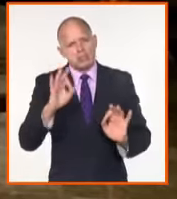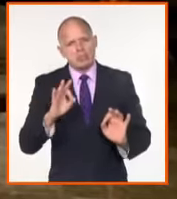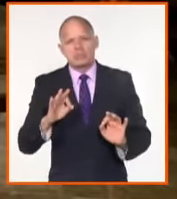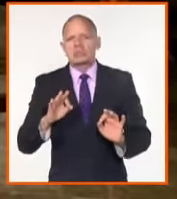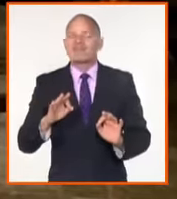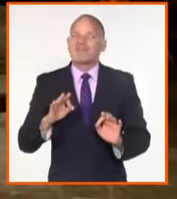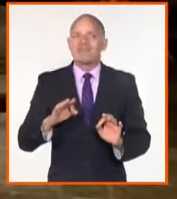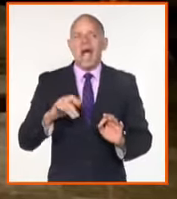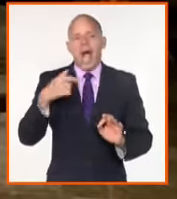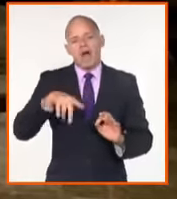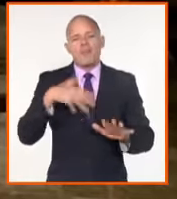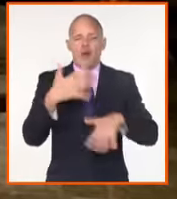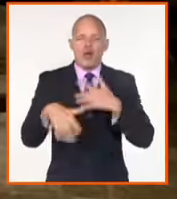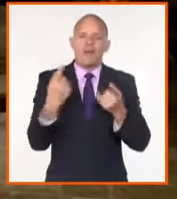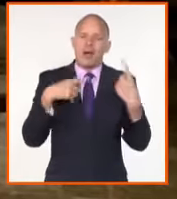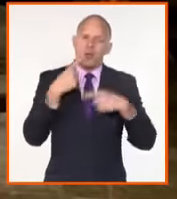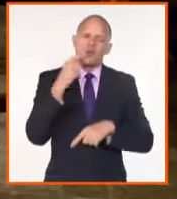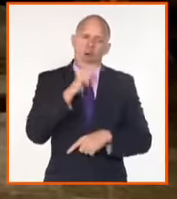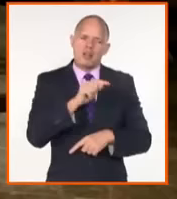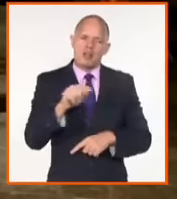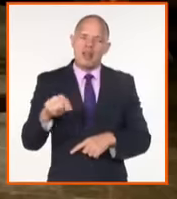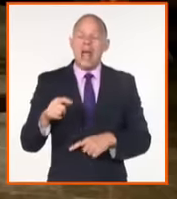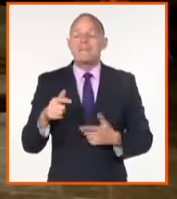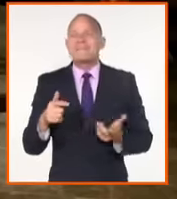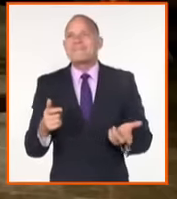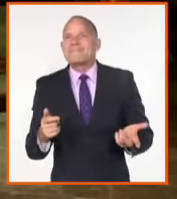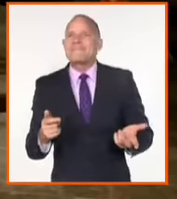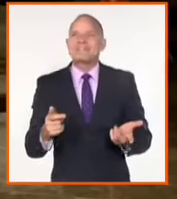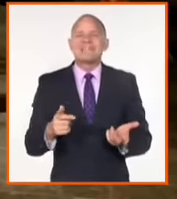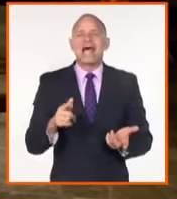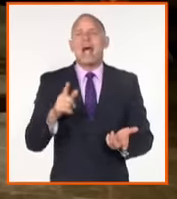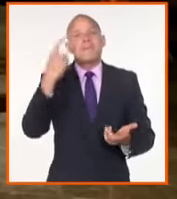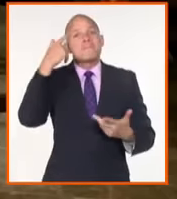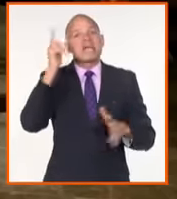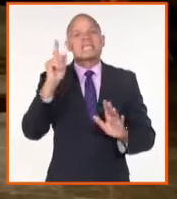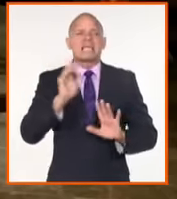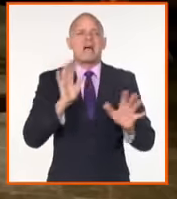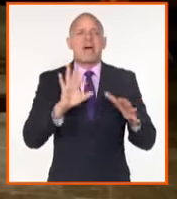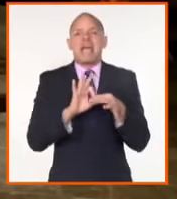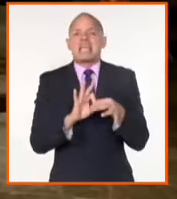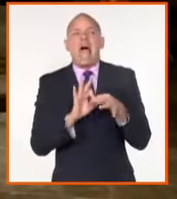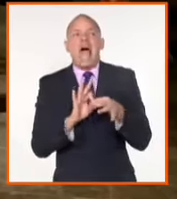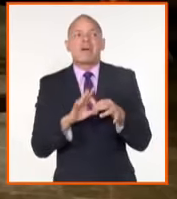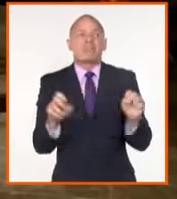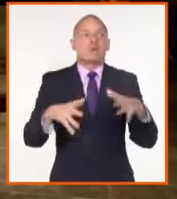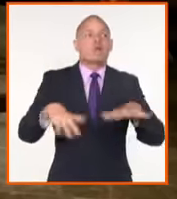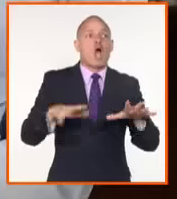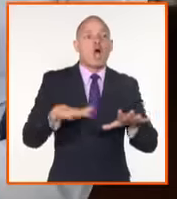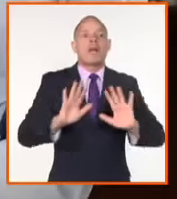tenemos, pero el problema es no hacerlo solo en momentos complejos, es que eso fluya